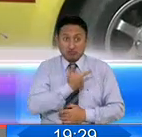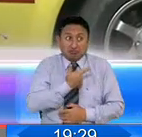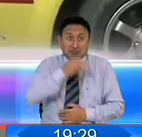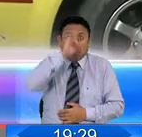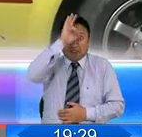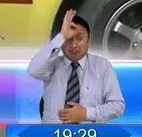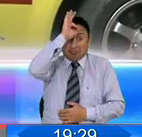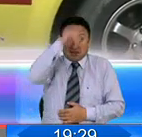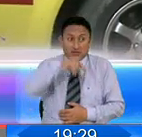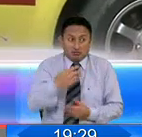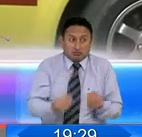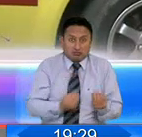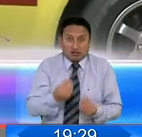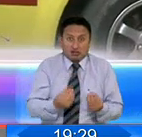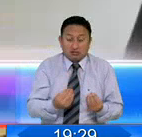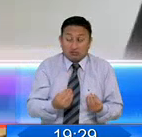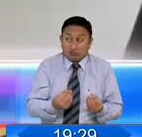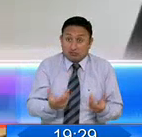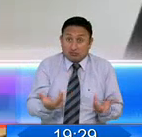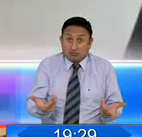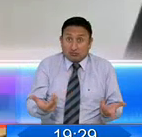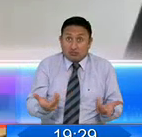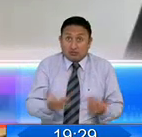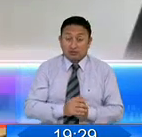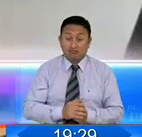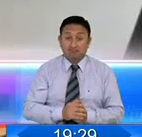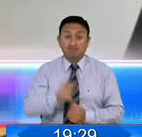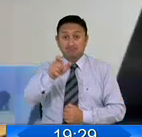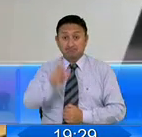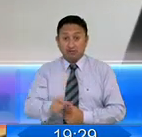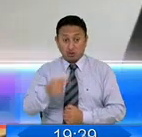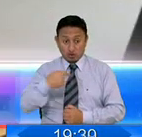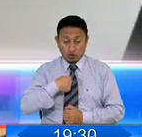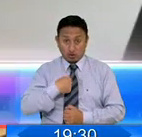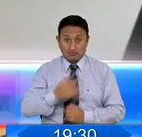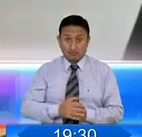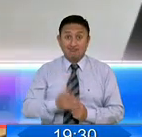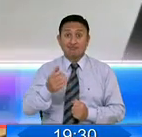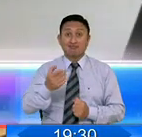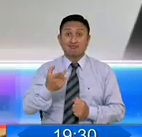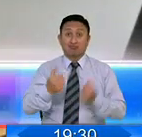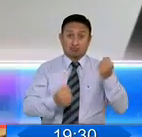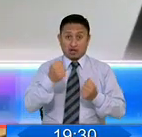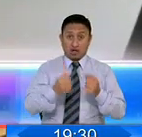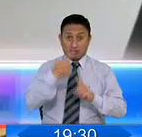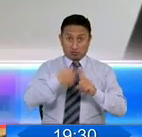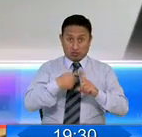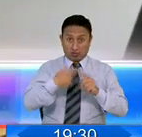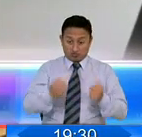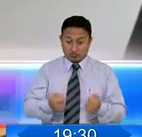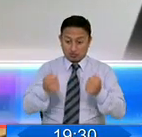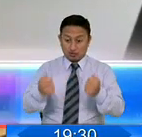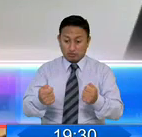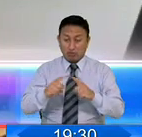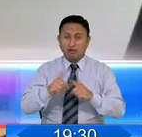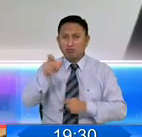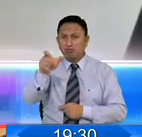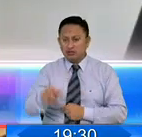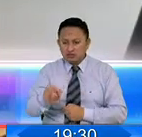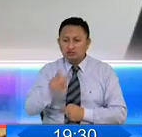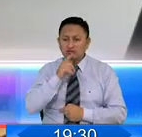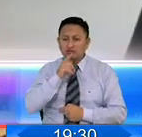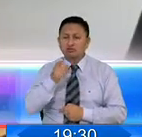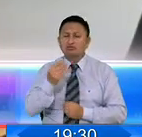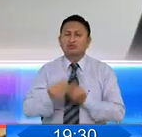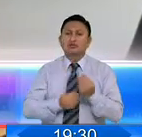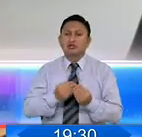el uso que les dan a los automotores. Si hacemos un llamado, que cuando vamos a prestar, a alquilar el vehículo, sepamos a quién lo hacemos y qué están haciendo